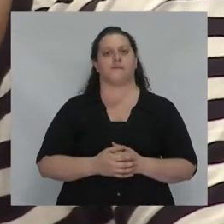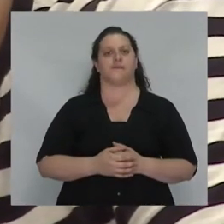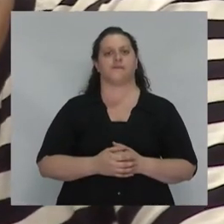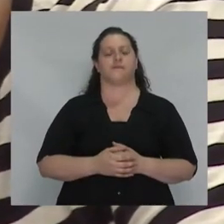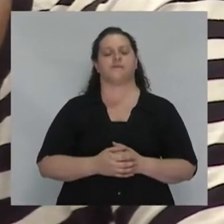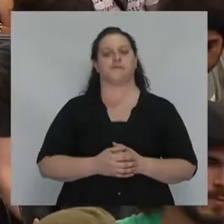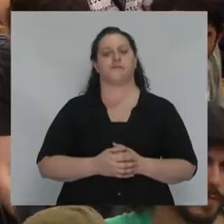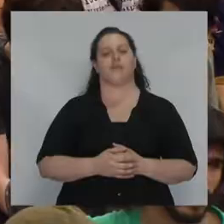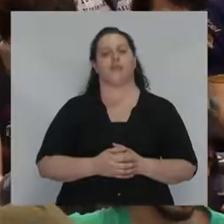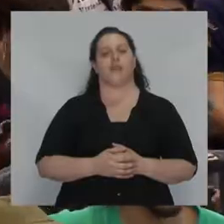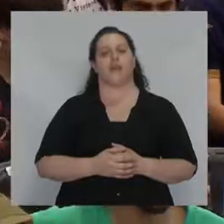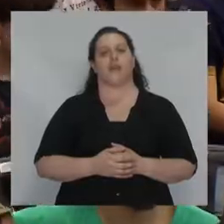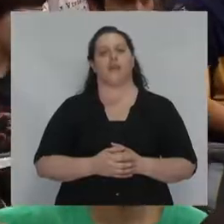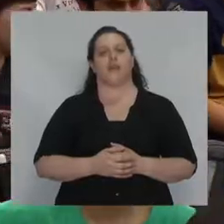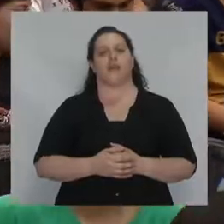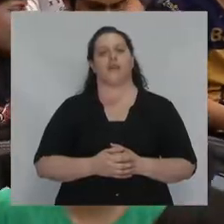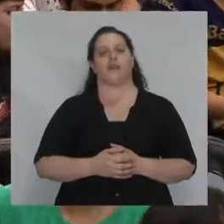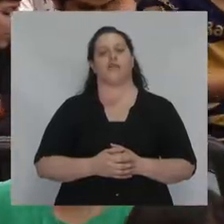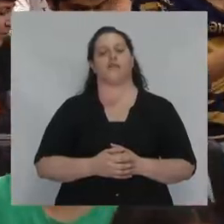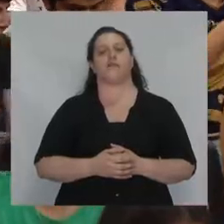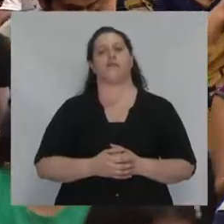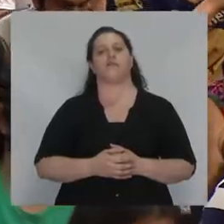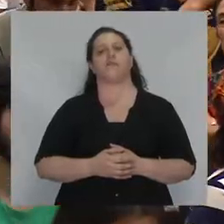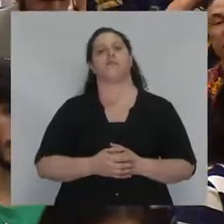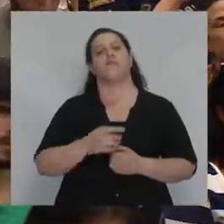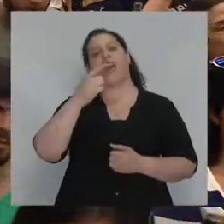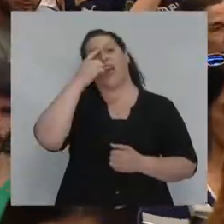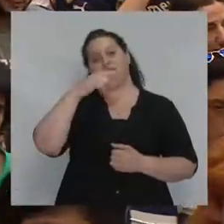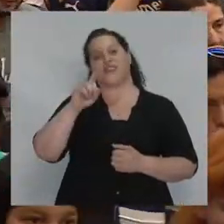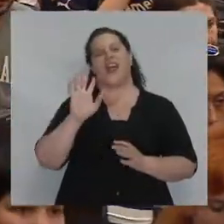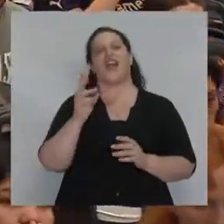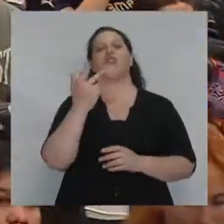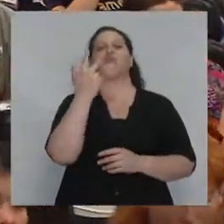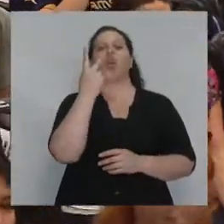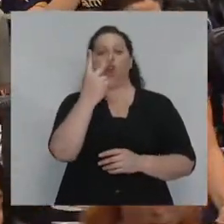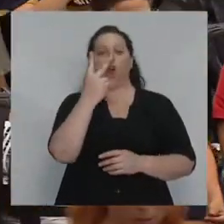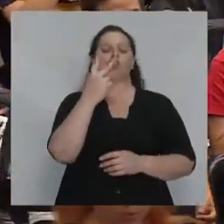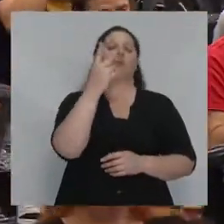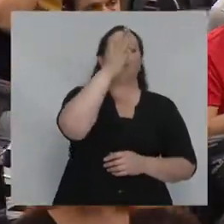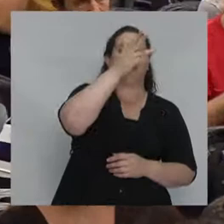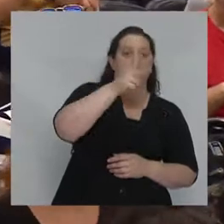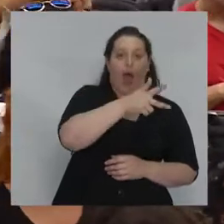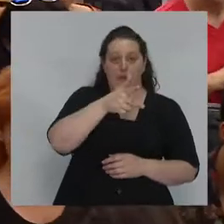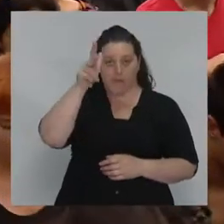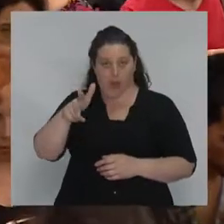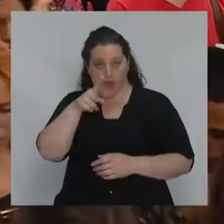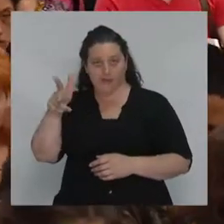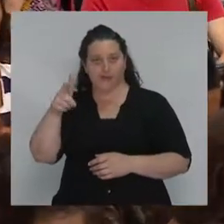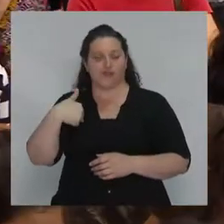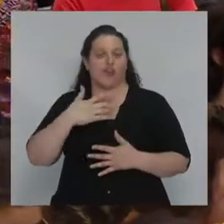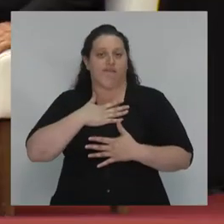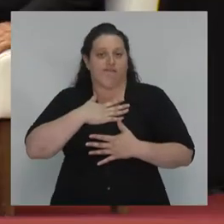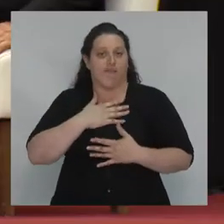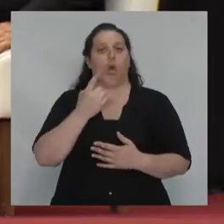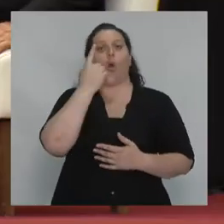Y al final, yo tengo dos papas que sigo mucho. En América Latina hay dos papas, un papa